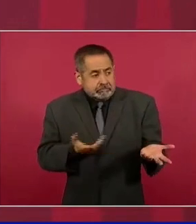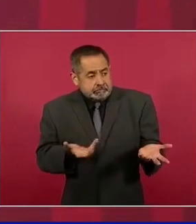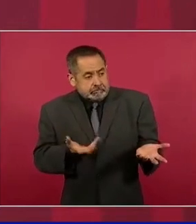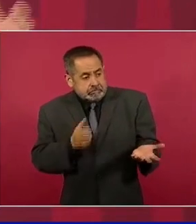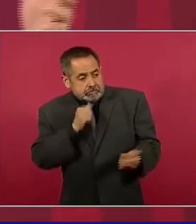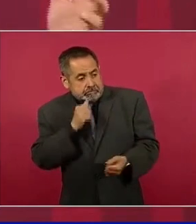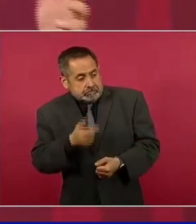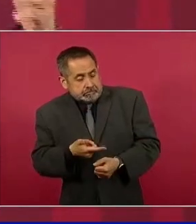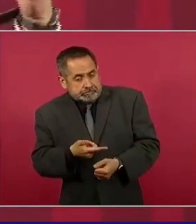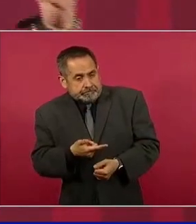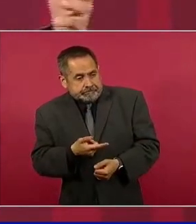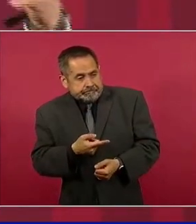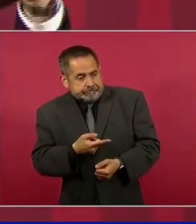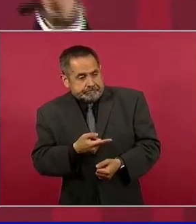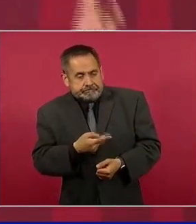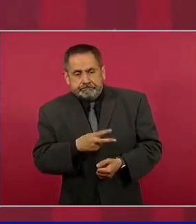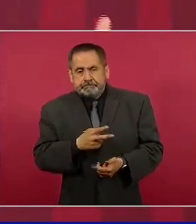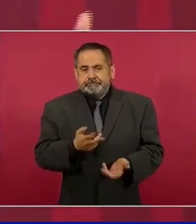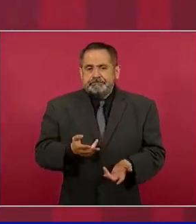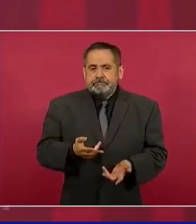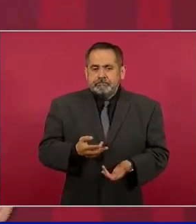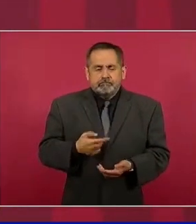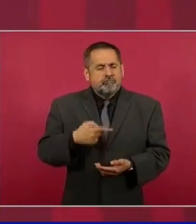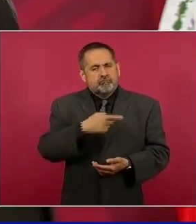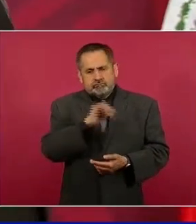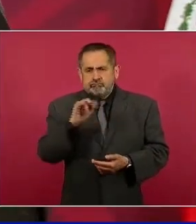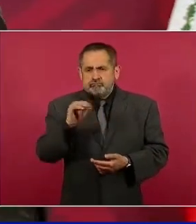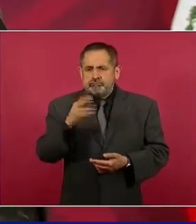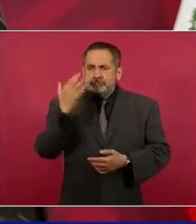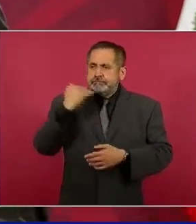si no hubiese puesto obstáculos.